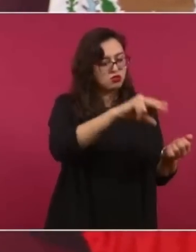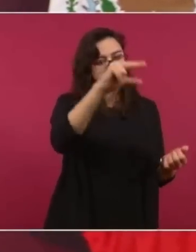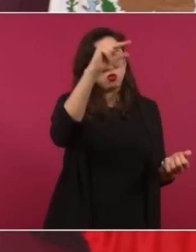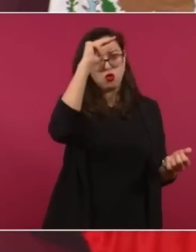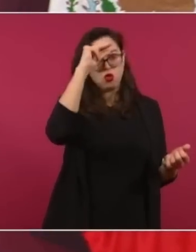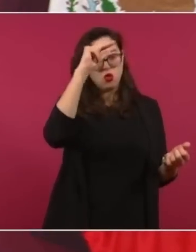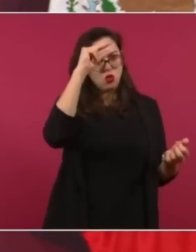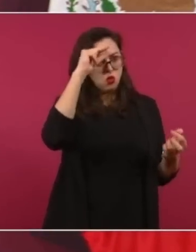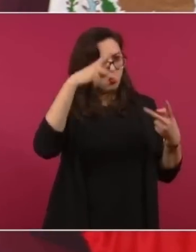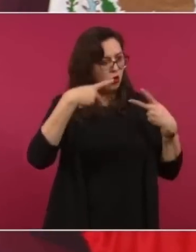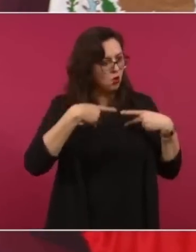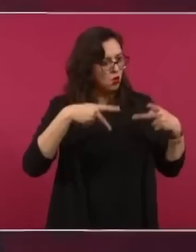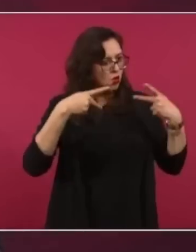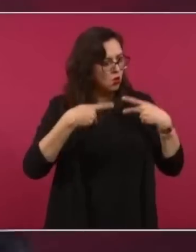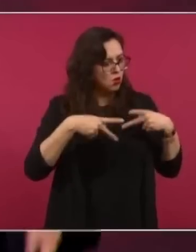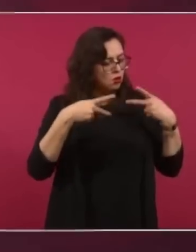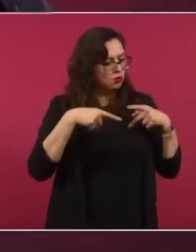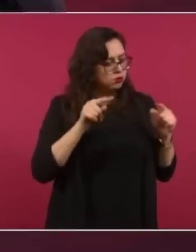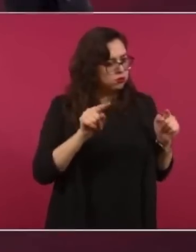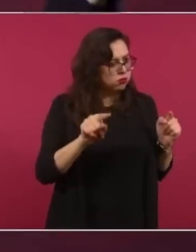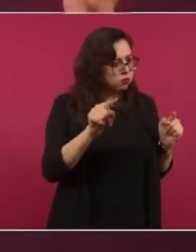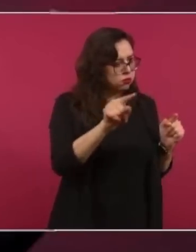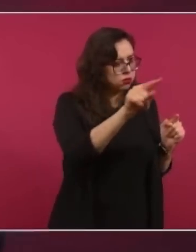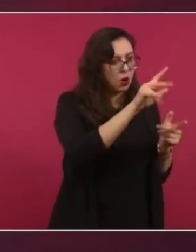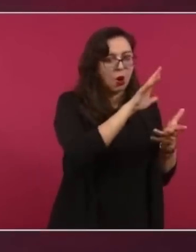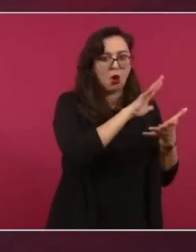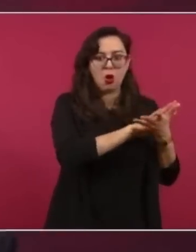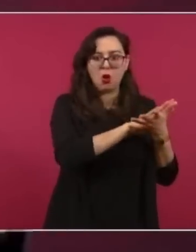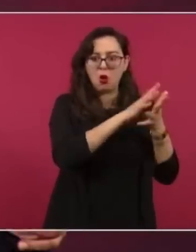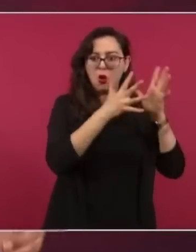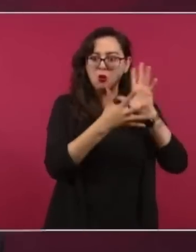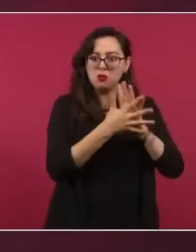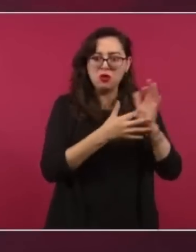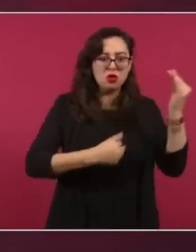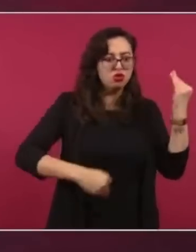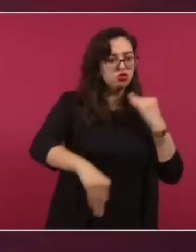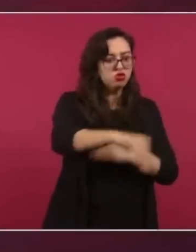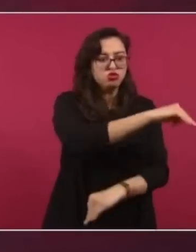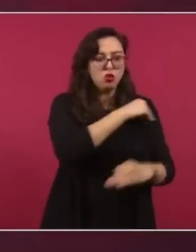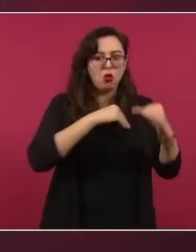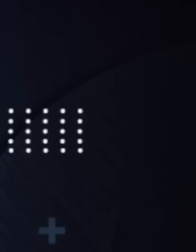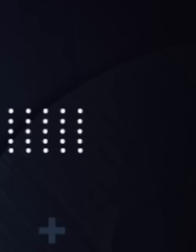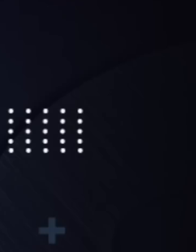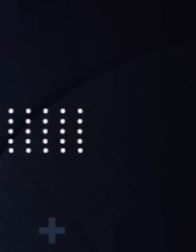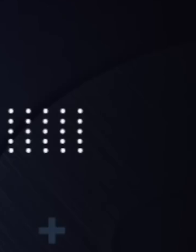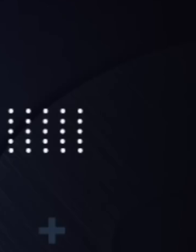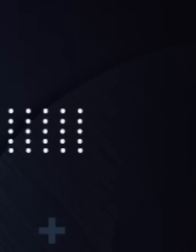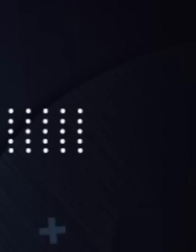todo, por completo.